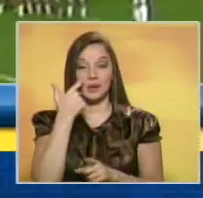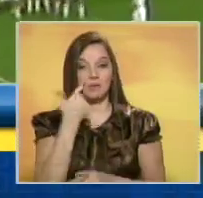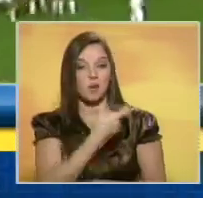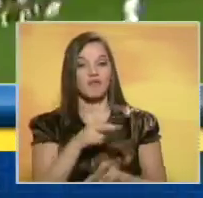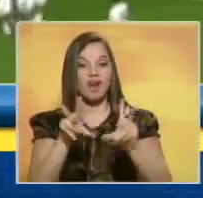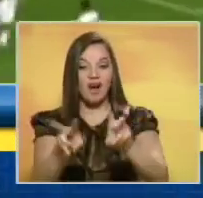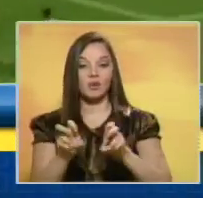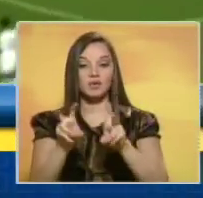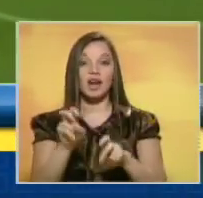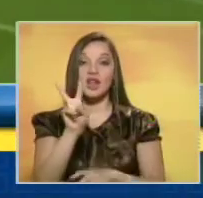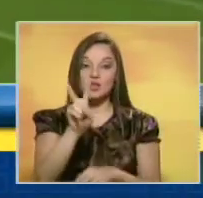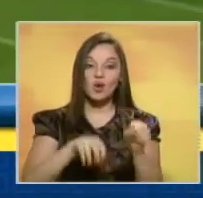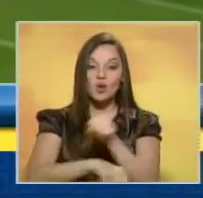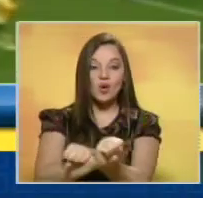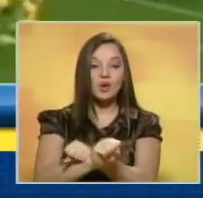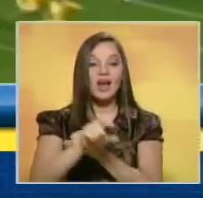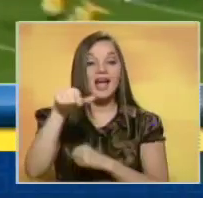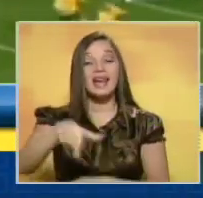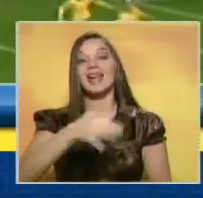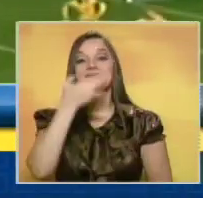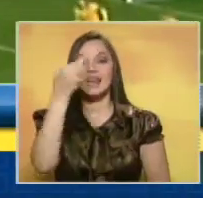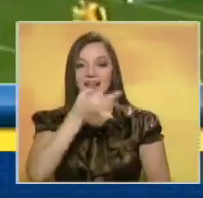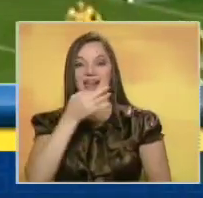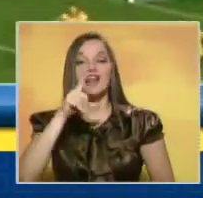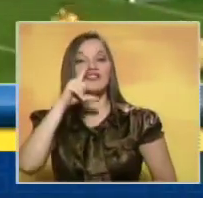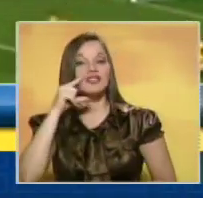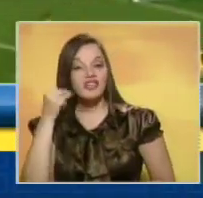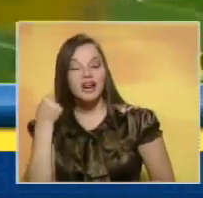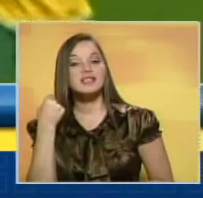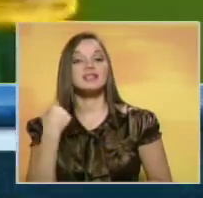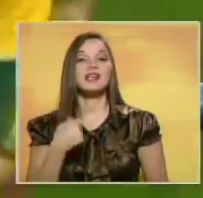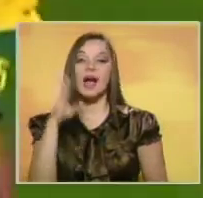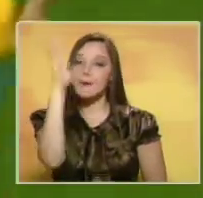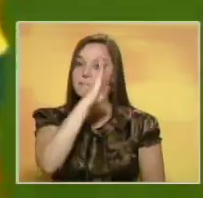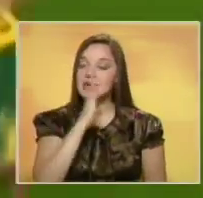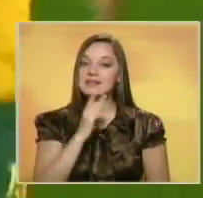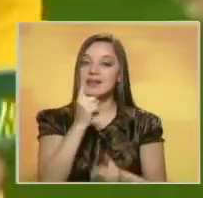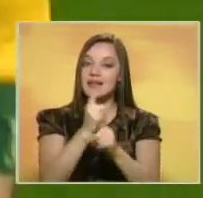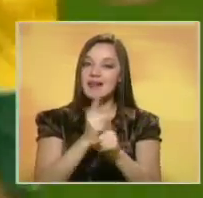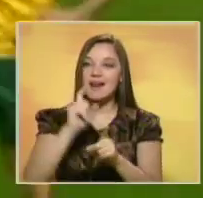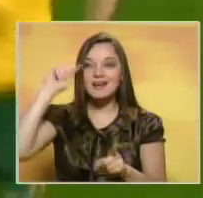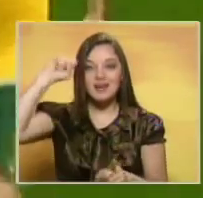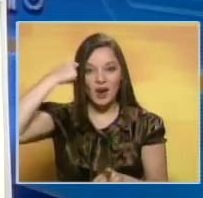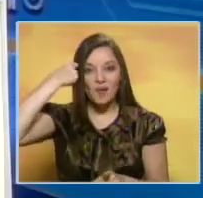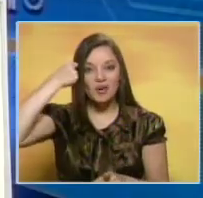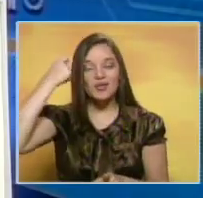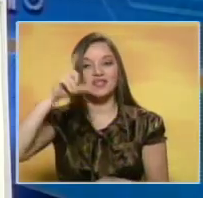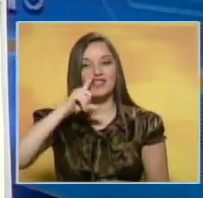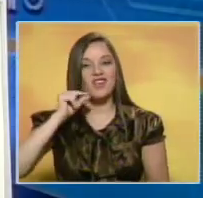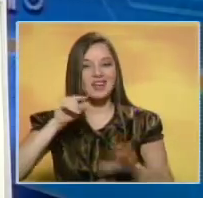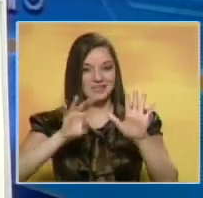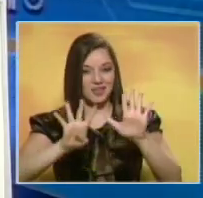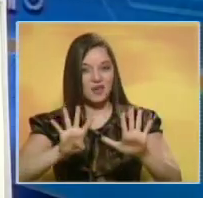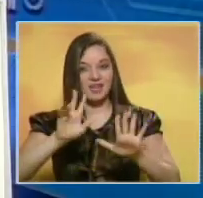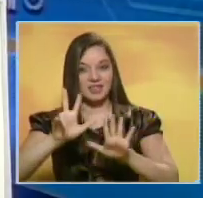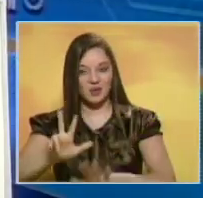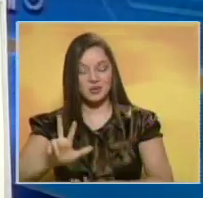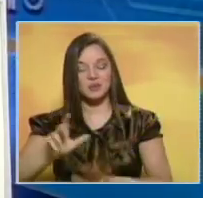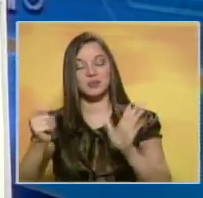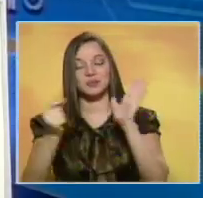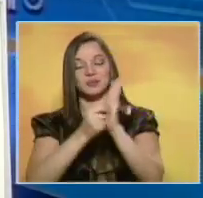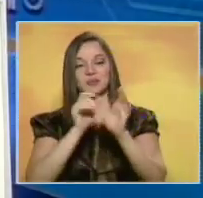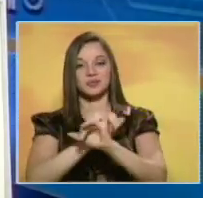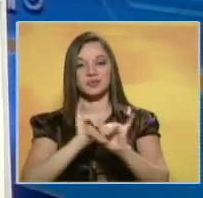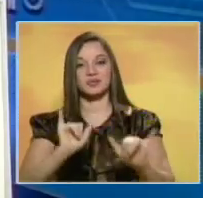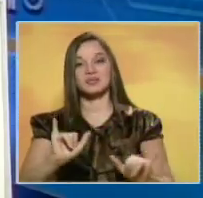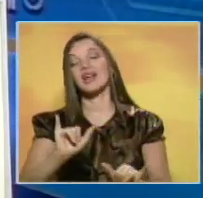Australia. Esta tarde, Francia y Brasil reeditan la final del Mundial Francia 98 en París. Bien, hasta aquí la información deportiva en